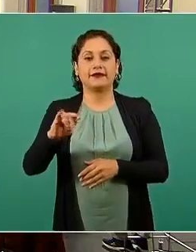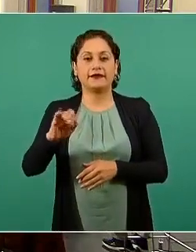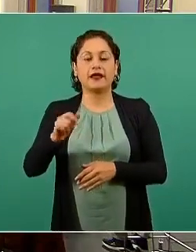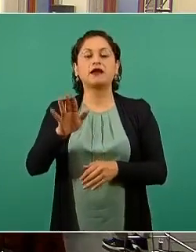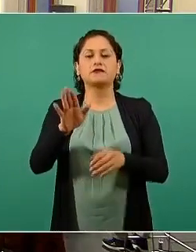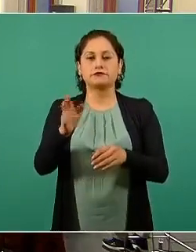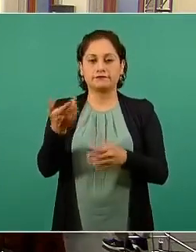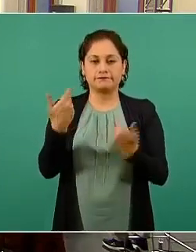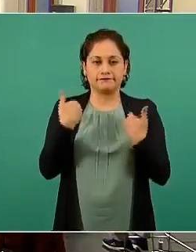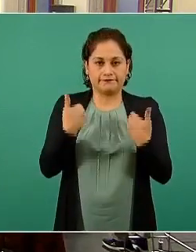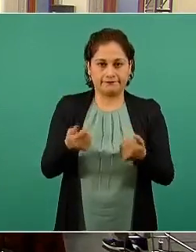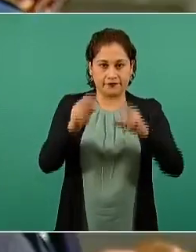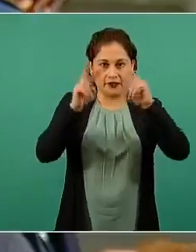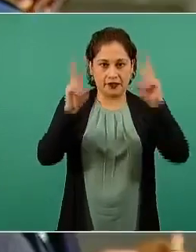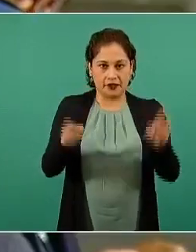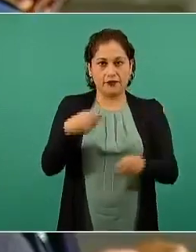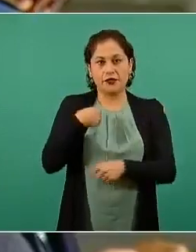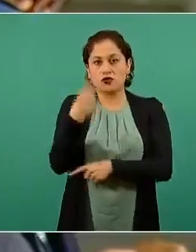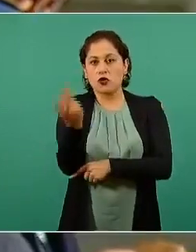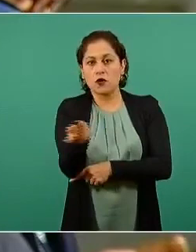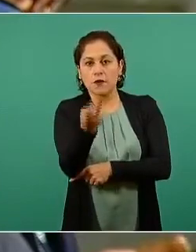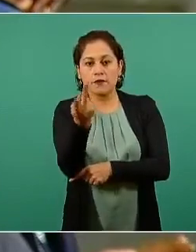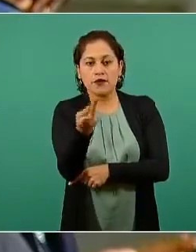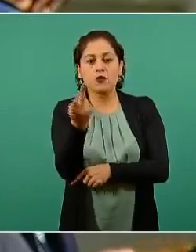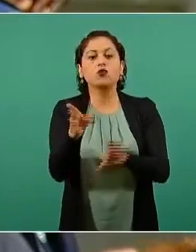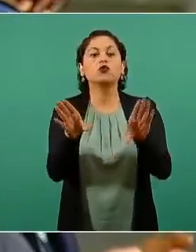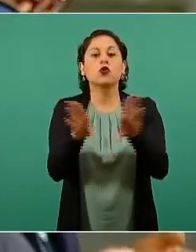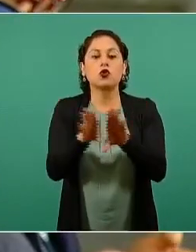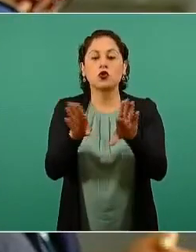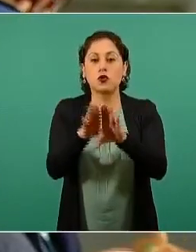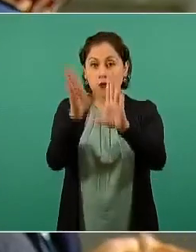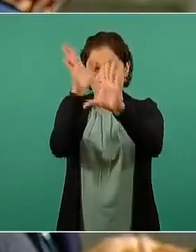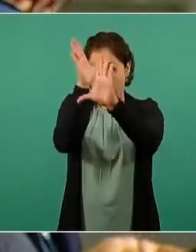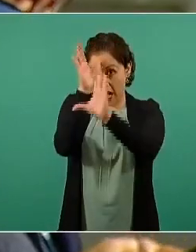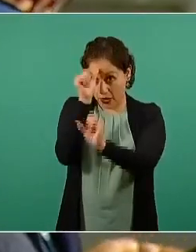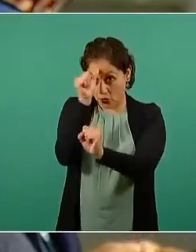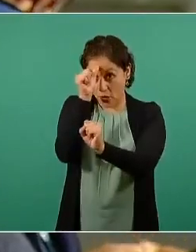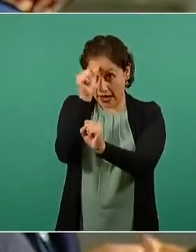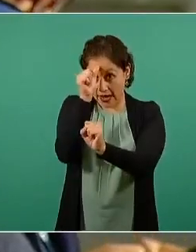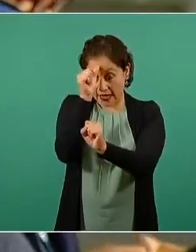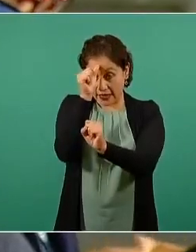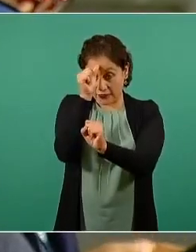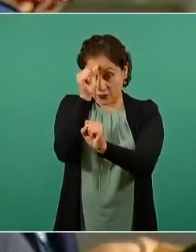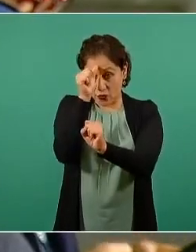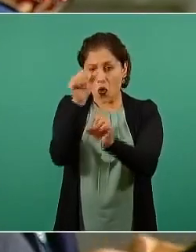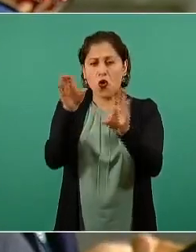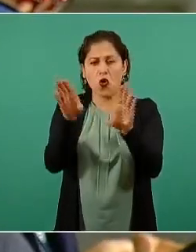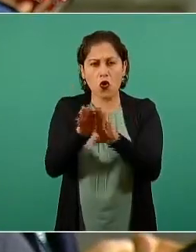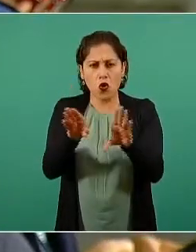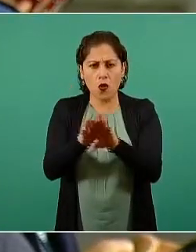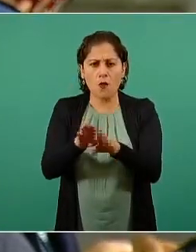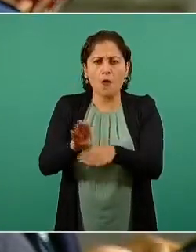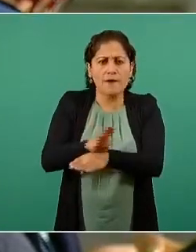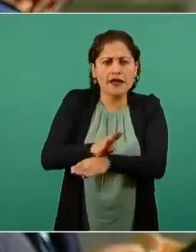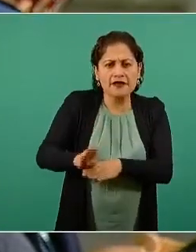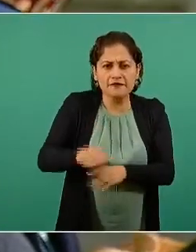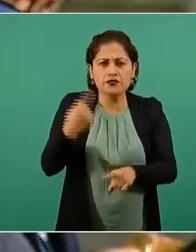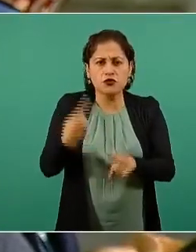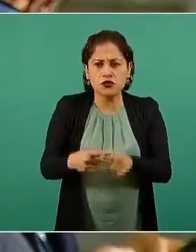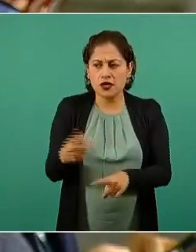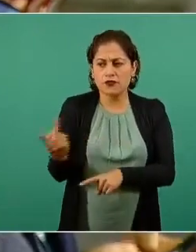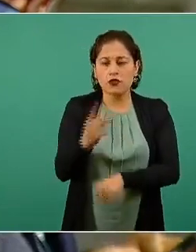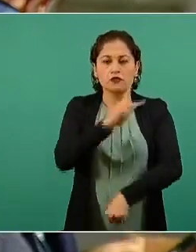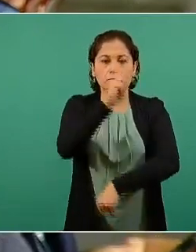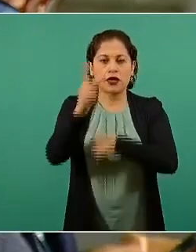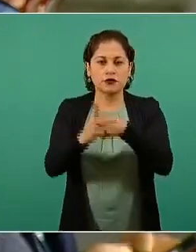el costo-beneficio para ambas naciones el llegar a ese acuerdo? De no haberse hecho este acuerdo, ¿qué problemáticas se verían ambas naciones